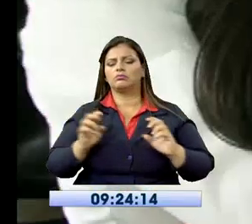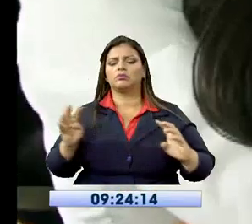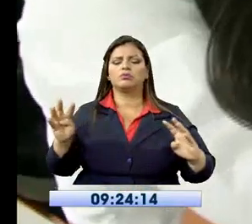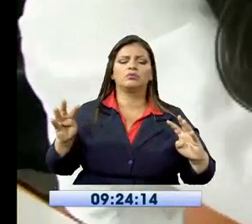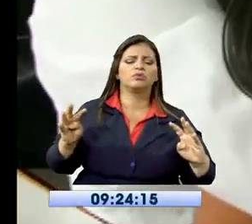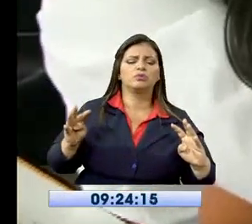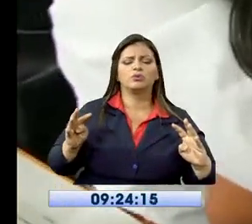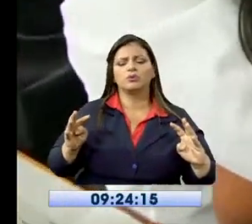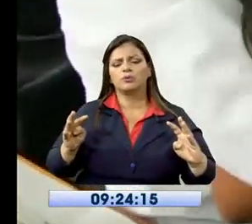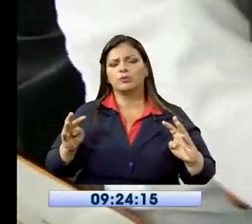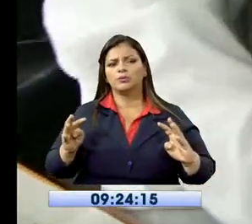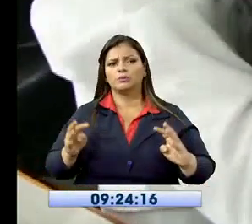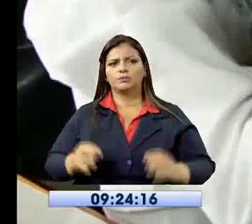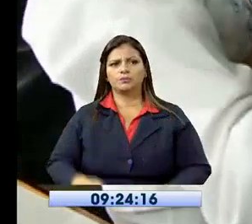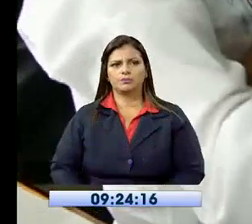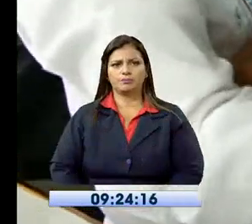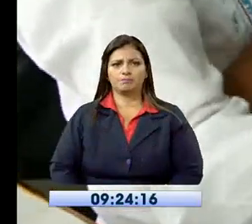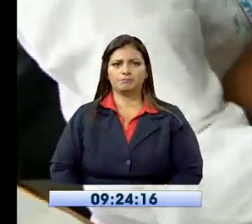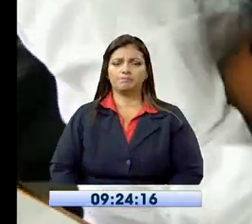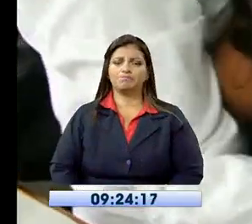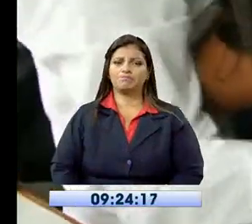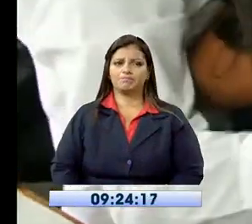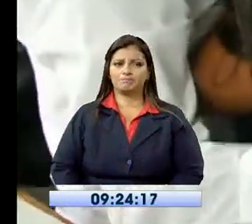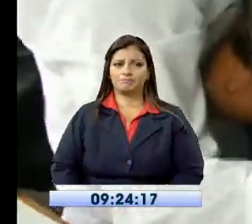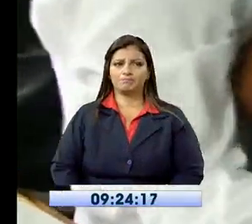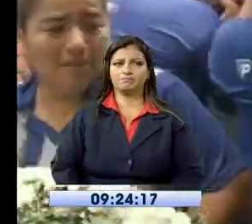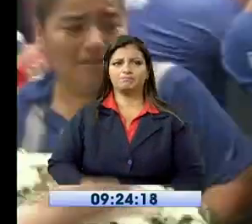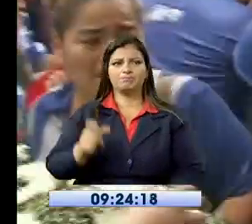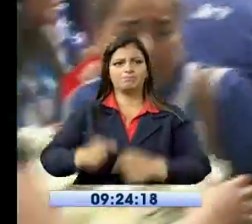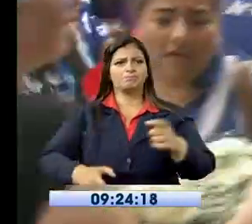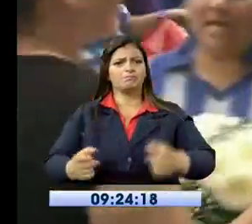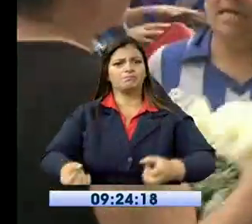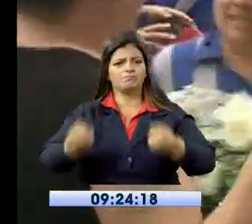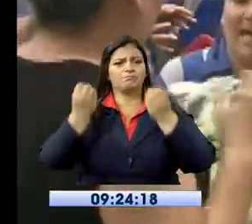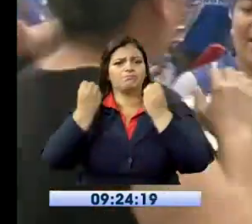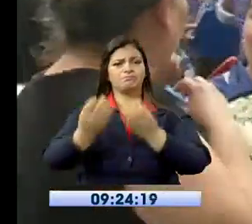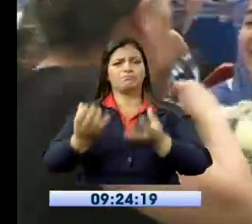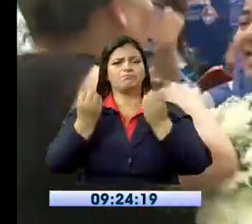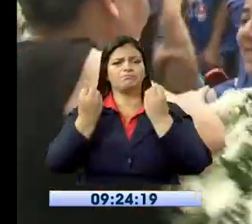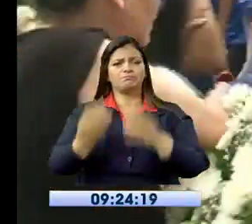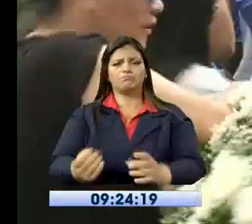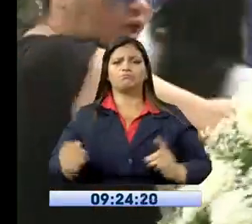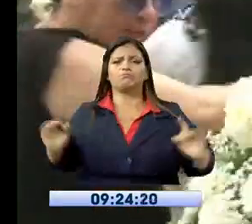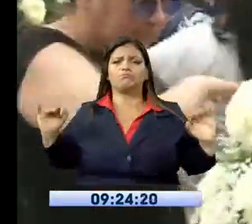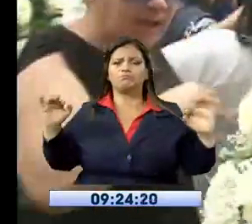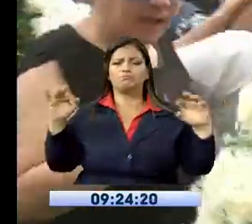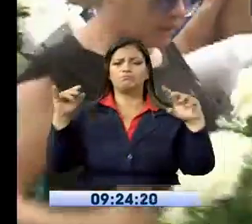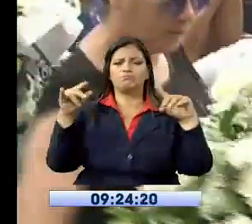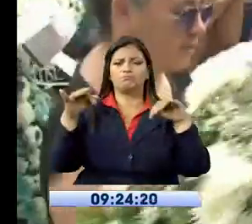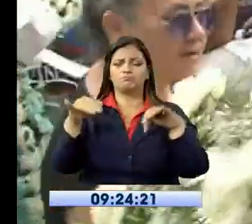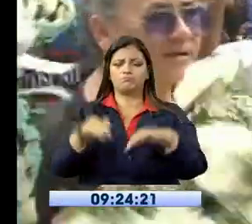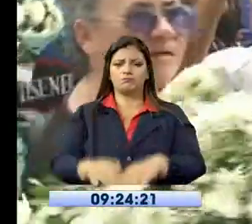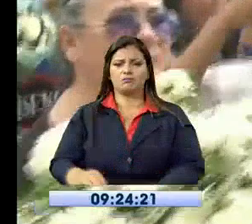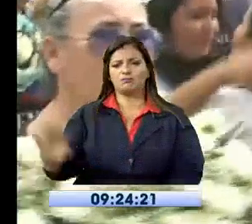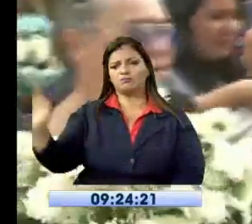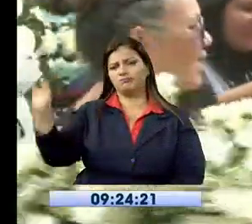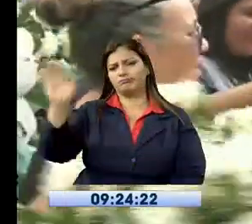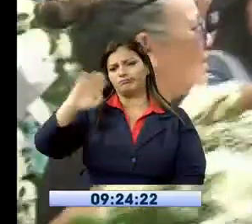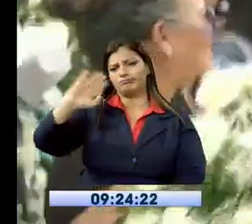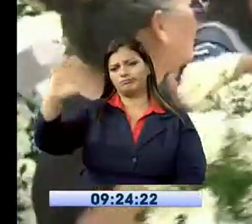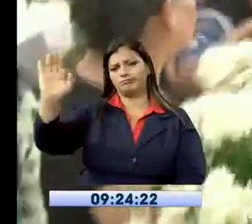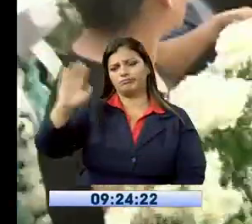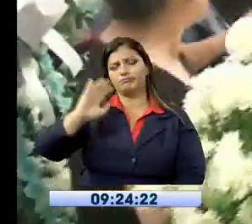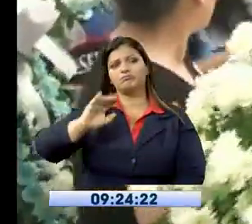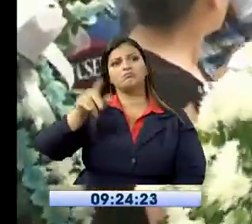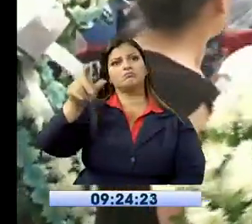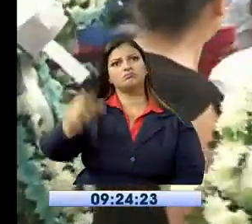morada, llegó hasta el Estadio Eléctrico, acompañado de cientos de hinchas, para darle el adiós a un fanático que será recordado